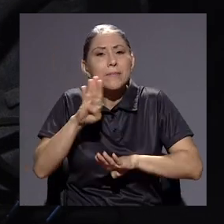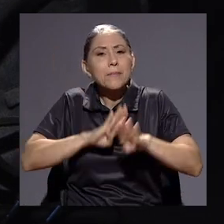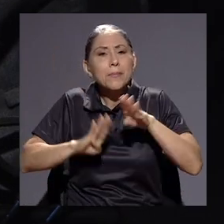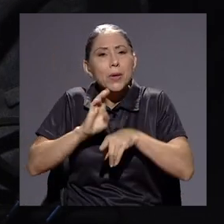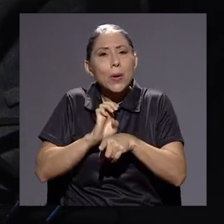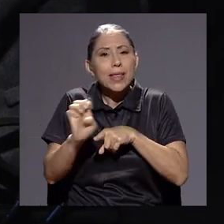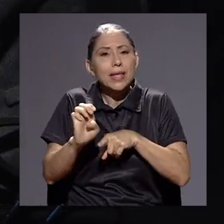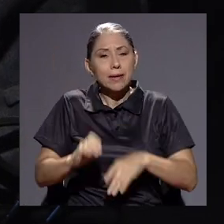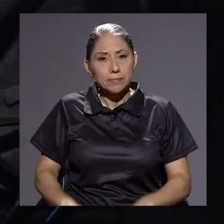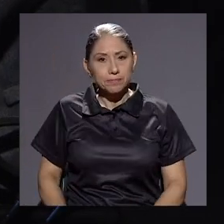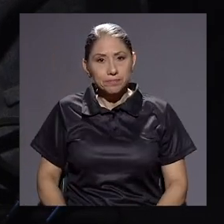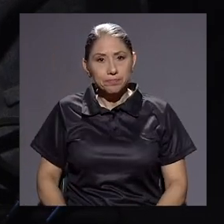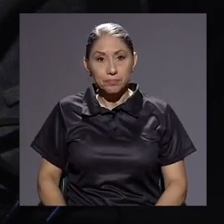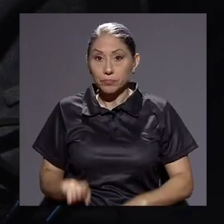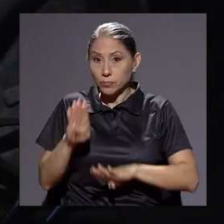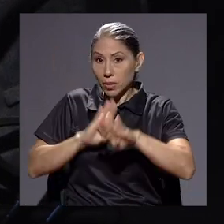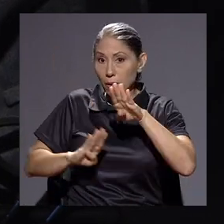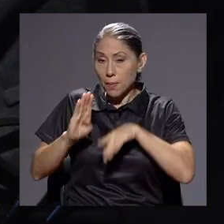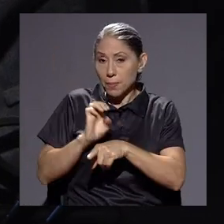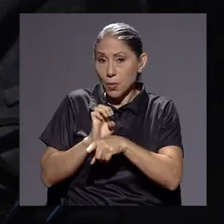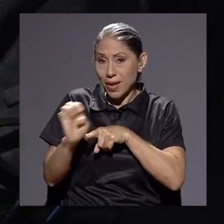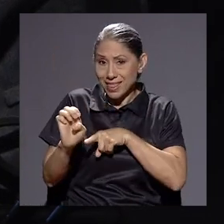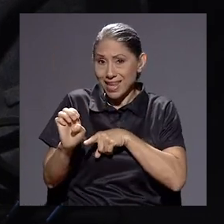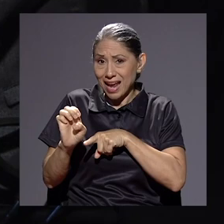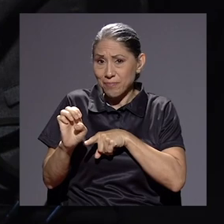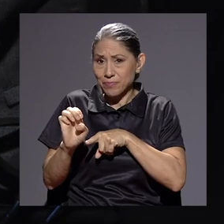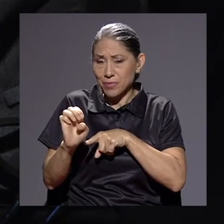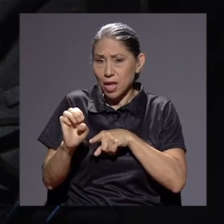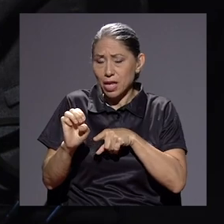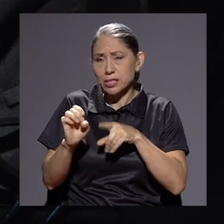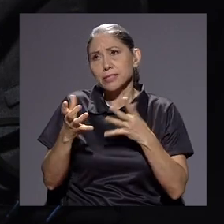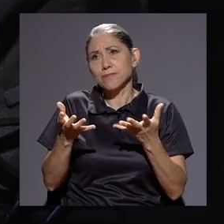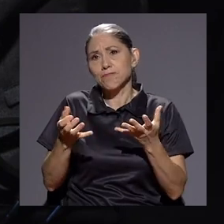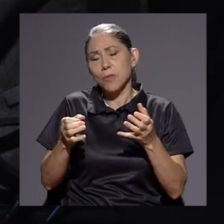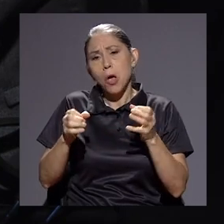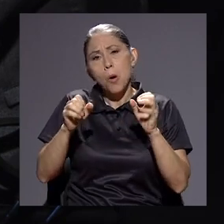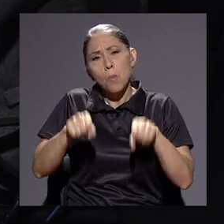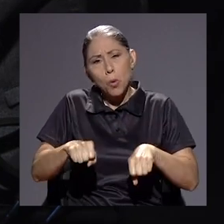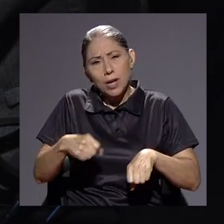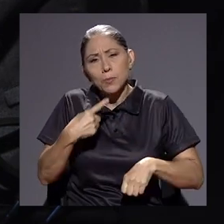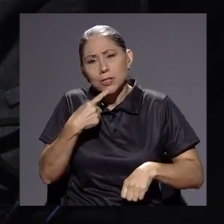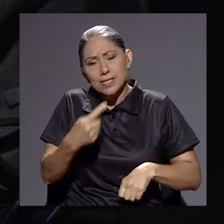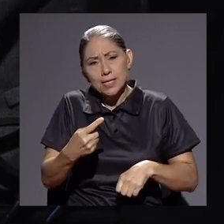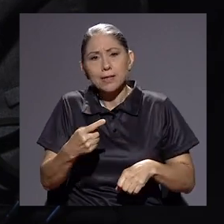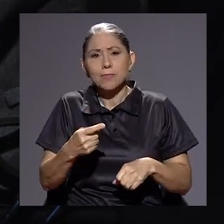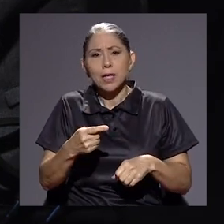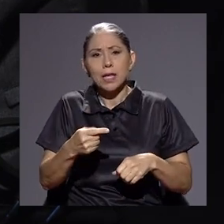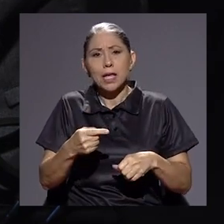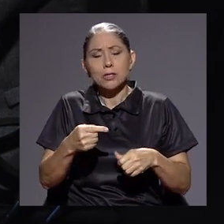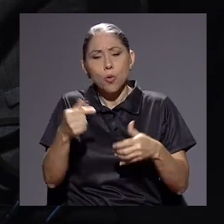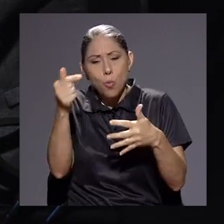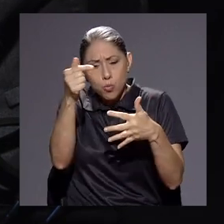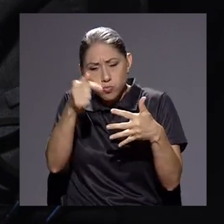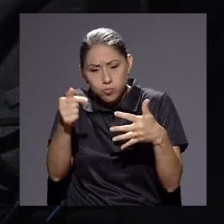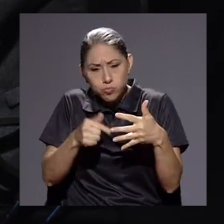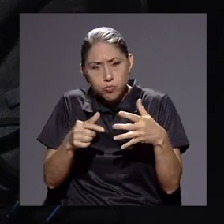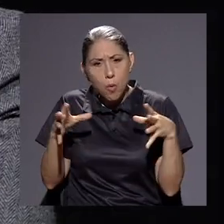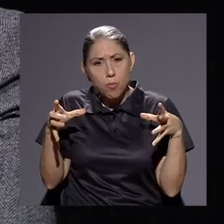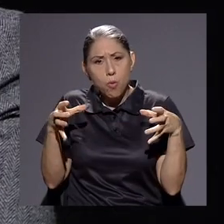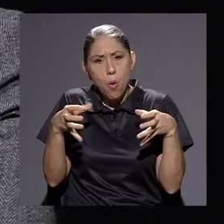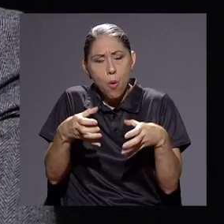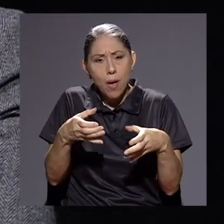bioética. Bueno, la bioética es un conjunto, podríamos decirlo que es un conjunto de